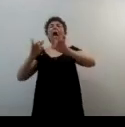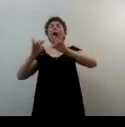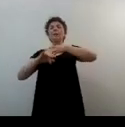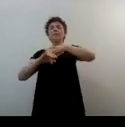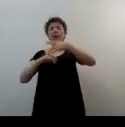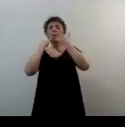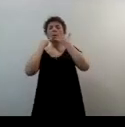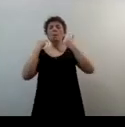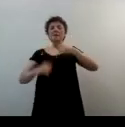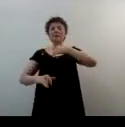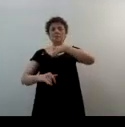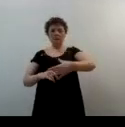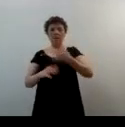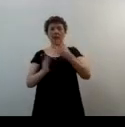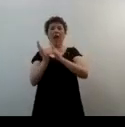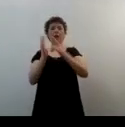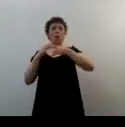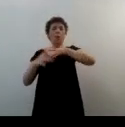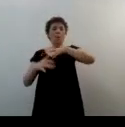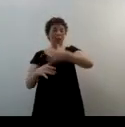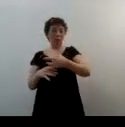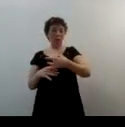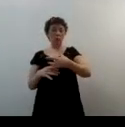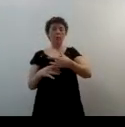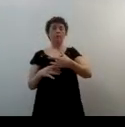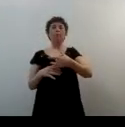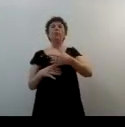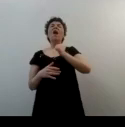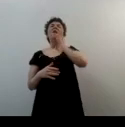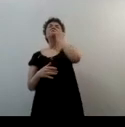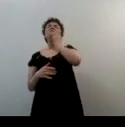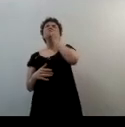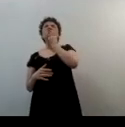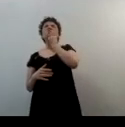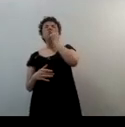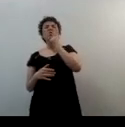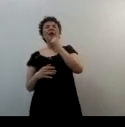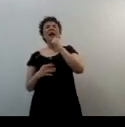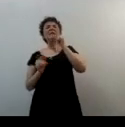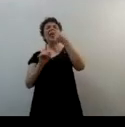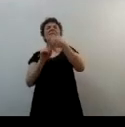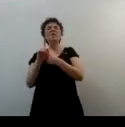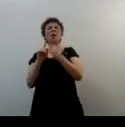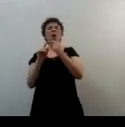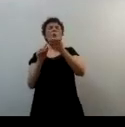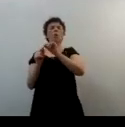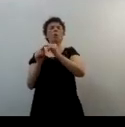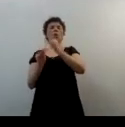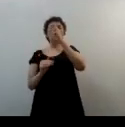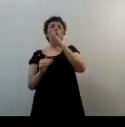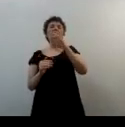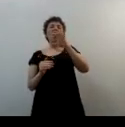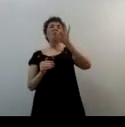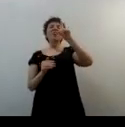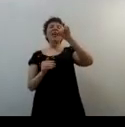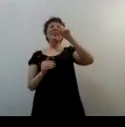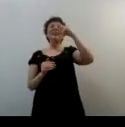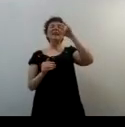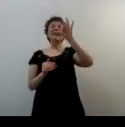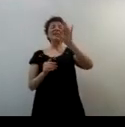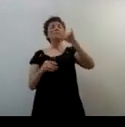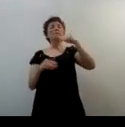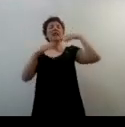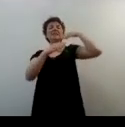arroz blanco. Dentro de las frutas, las únicas que tienen un muy alto índice glucémico son dátiles y sandía. La